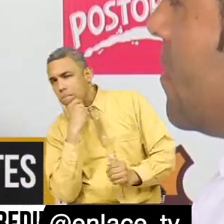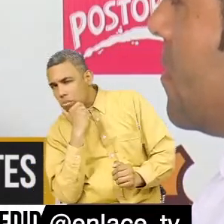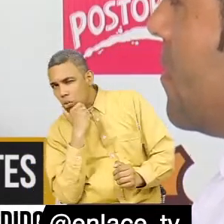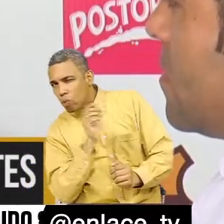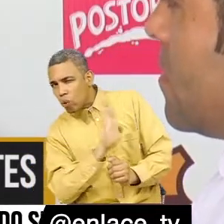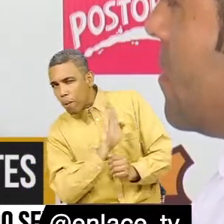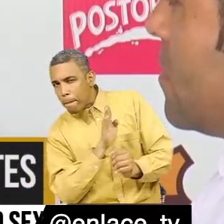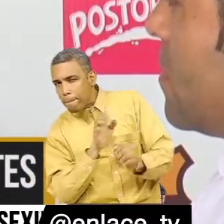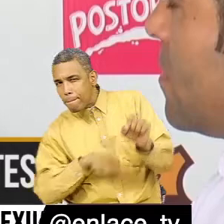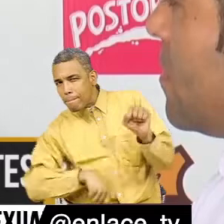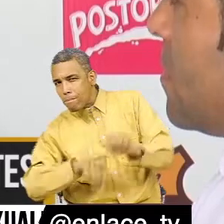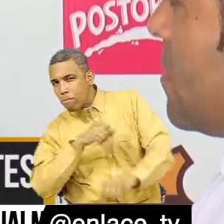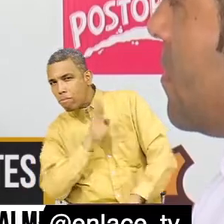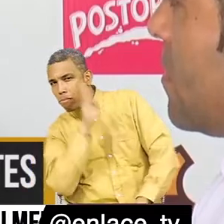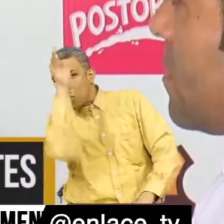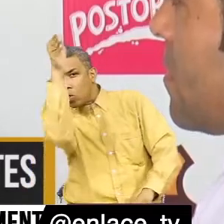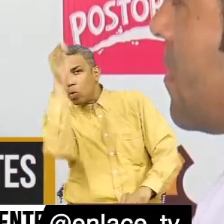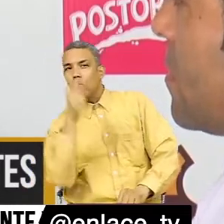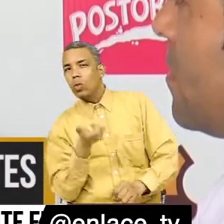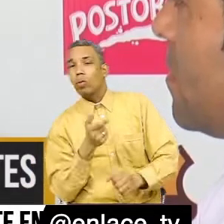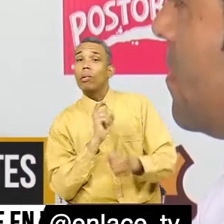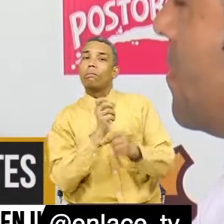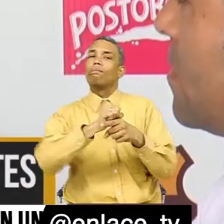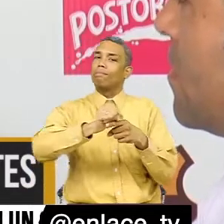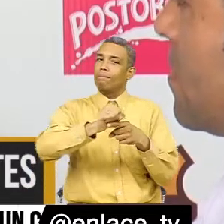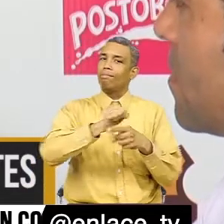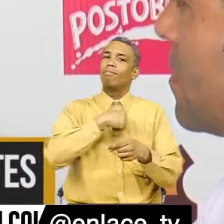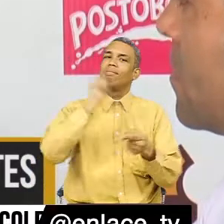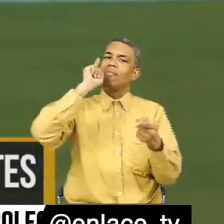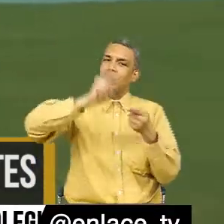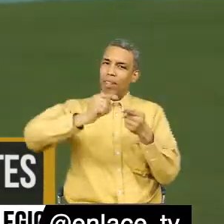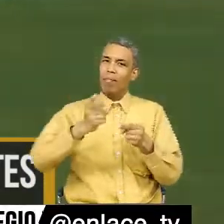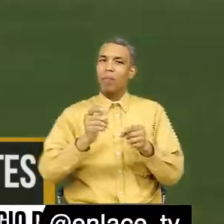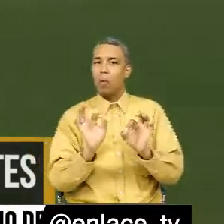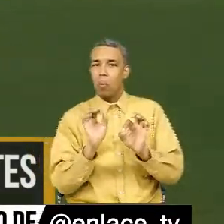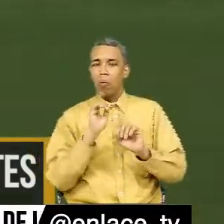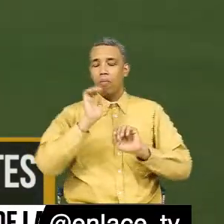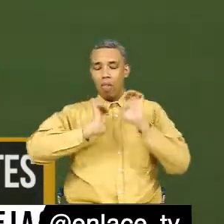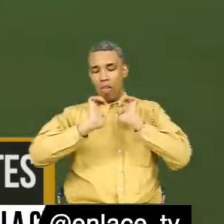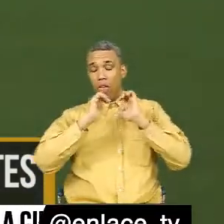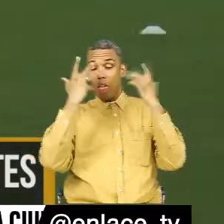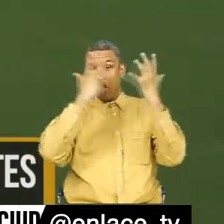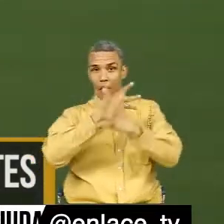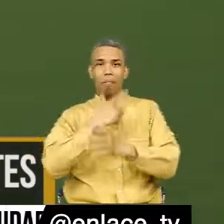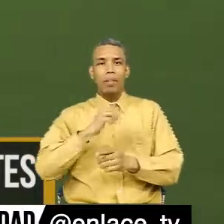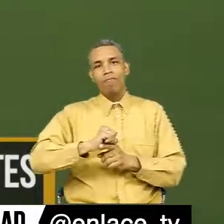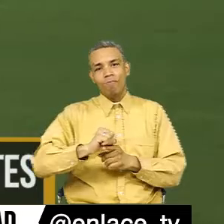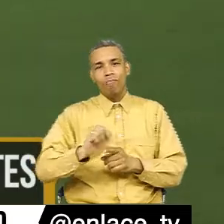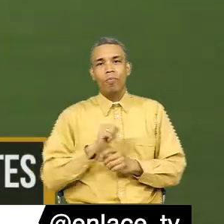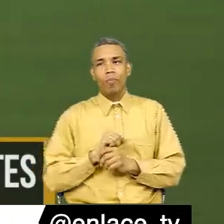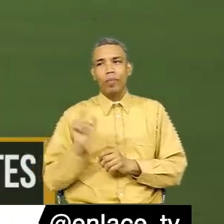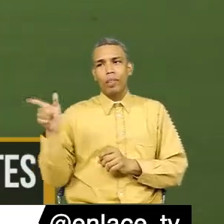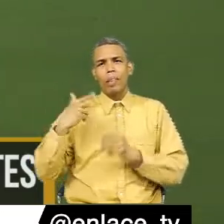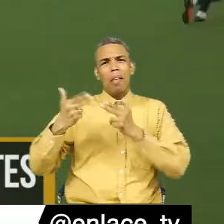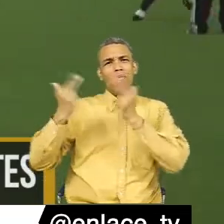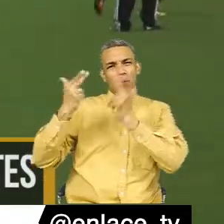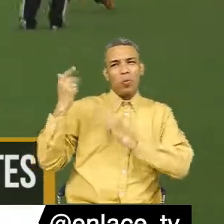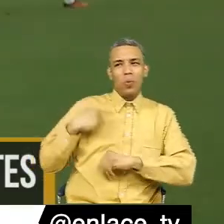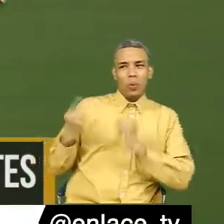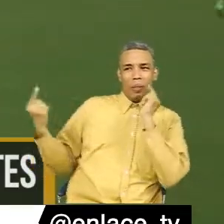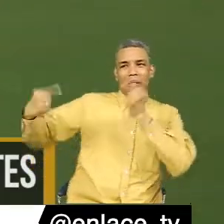trabajado esa parte porque ahí es donde nos está costando el partido. Lograr los 3 puntos en Tunja contra Patriotas Fútbol Club es en lo